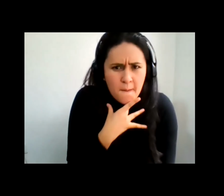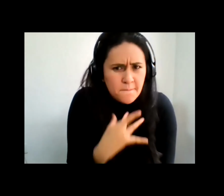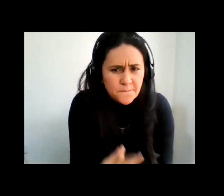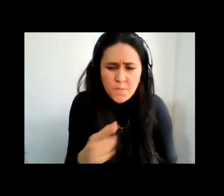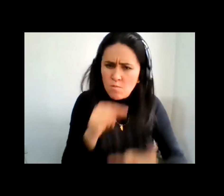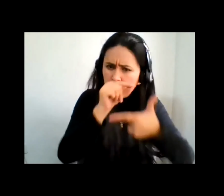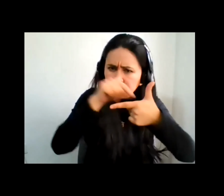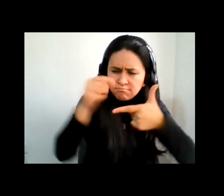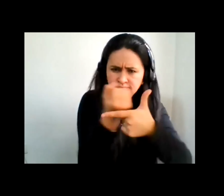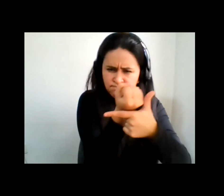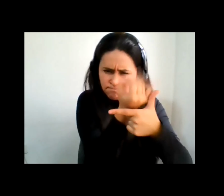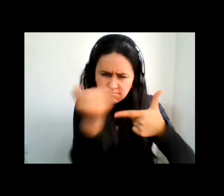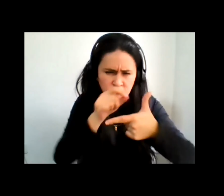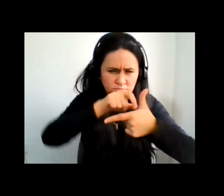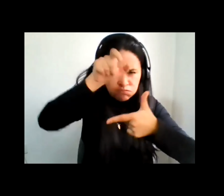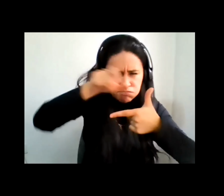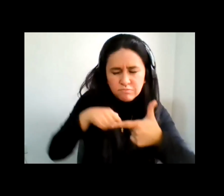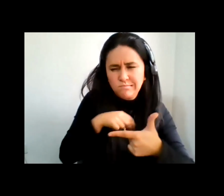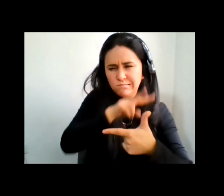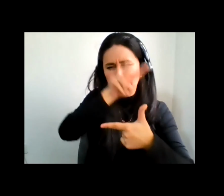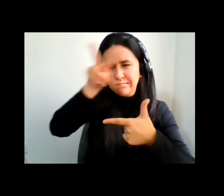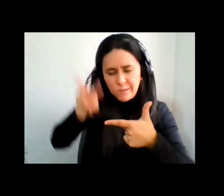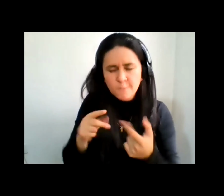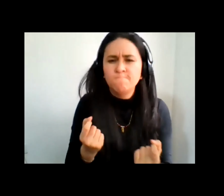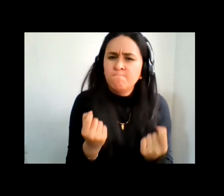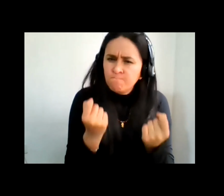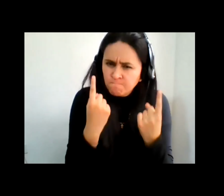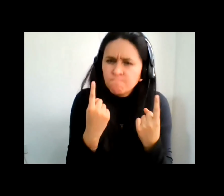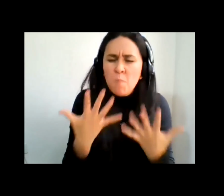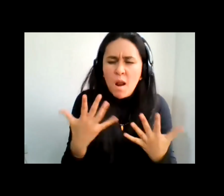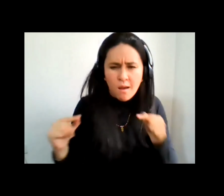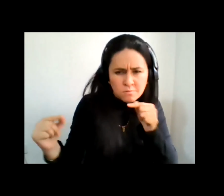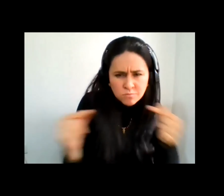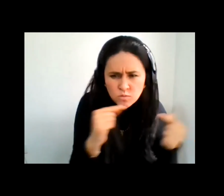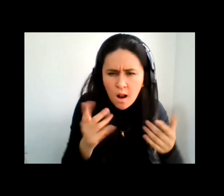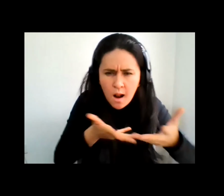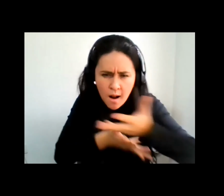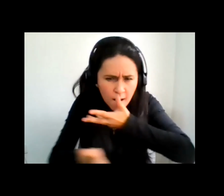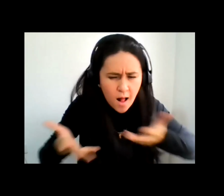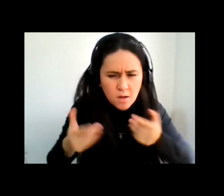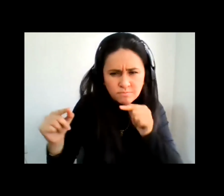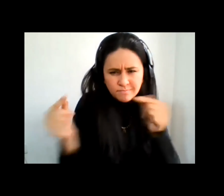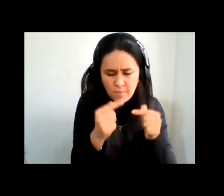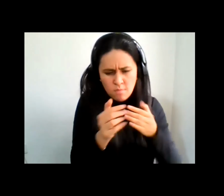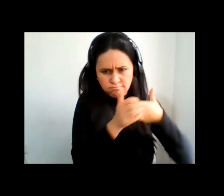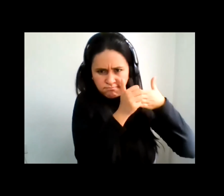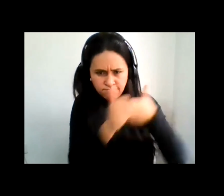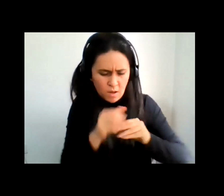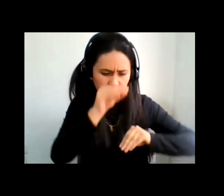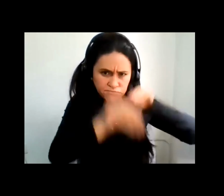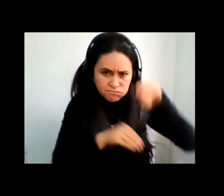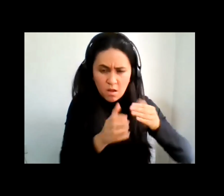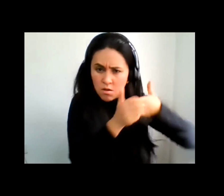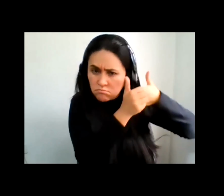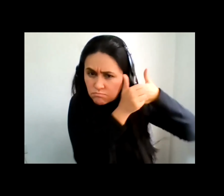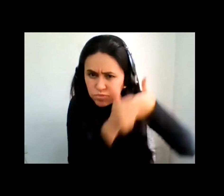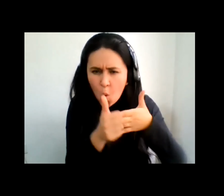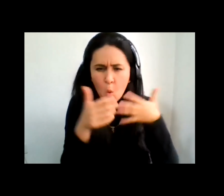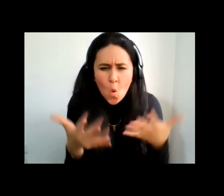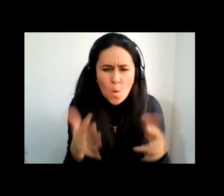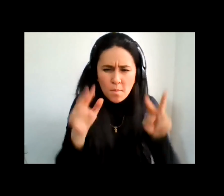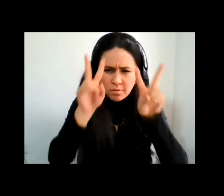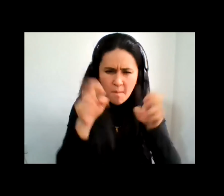nos alientan terriblemente para una discusión y para una hoja de ruta para profundizar sobre esta temática